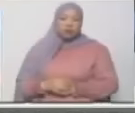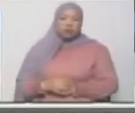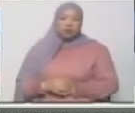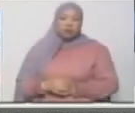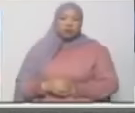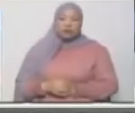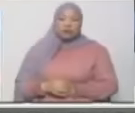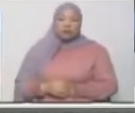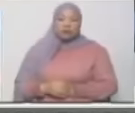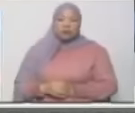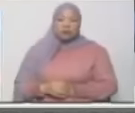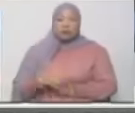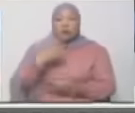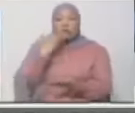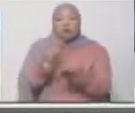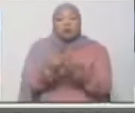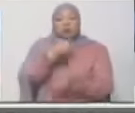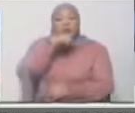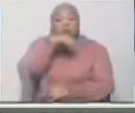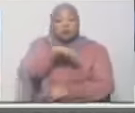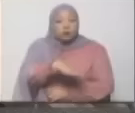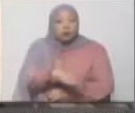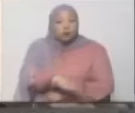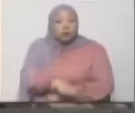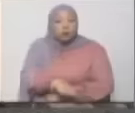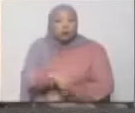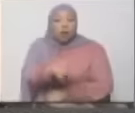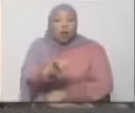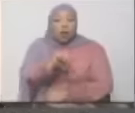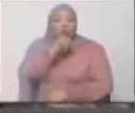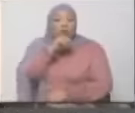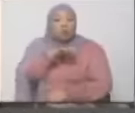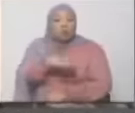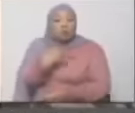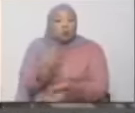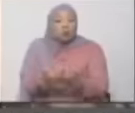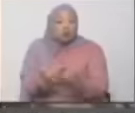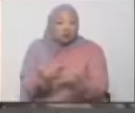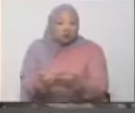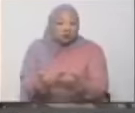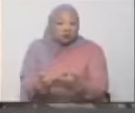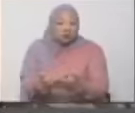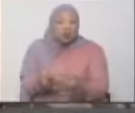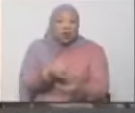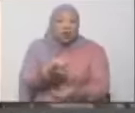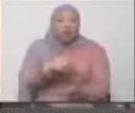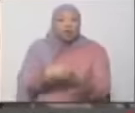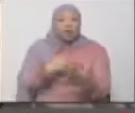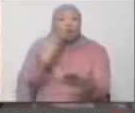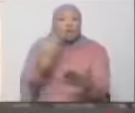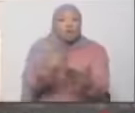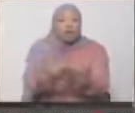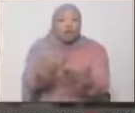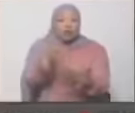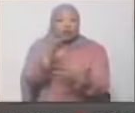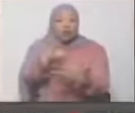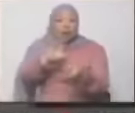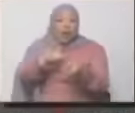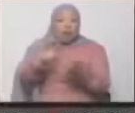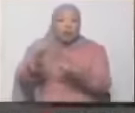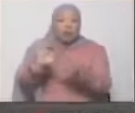Esto se llama proyecto histórico. Tenemos proyecto histórico. Tenemos plan. Tenemos estrategia,